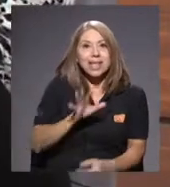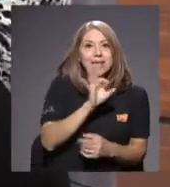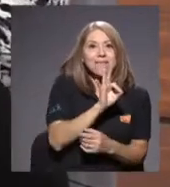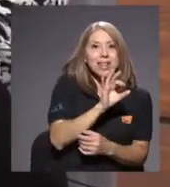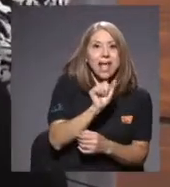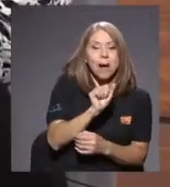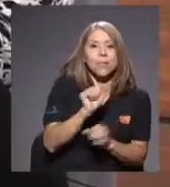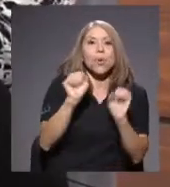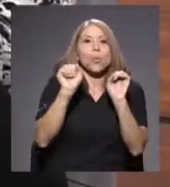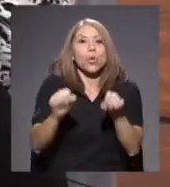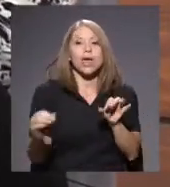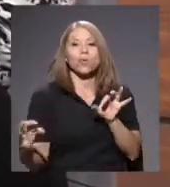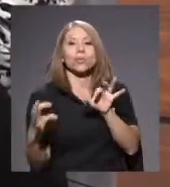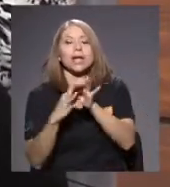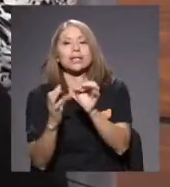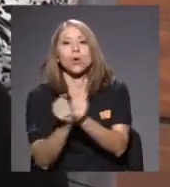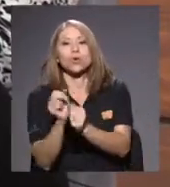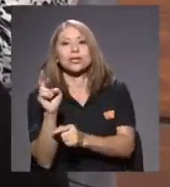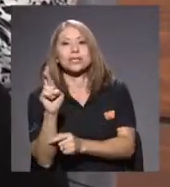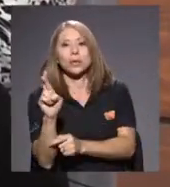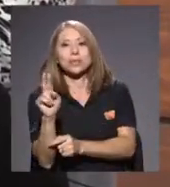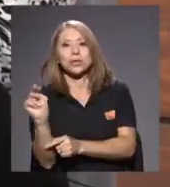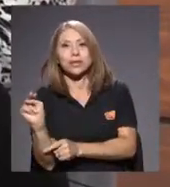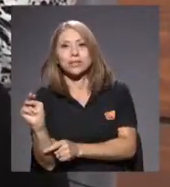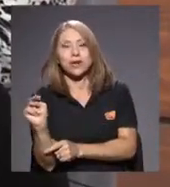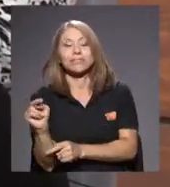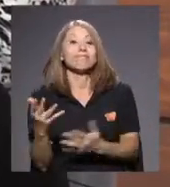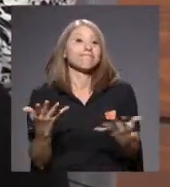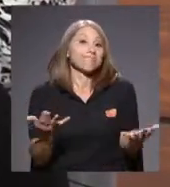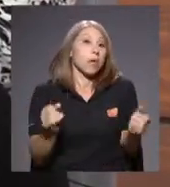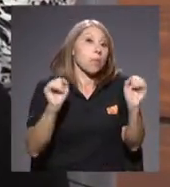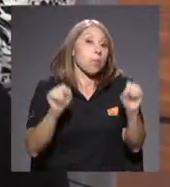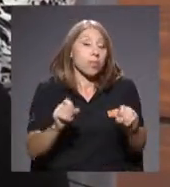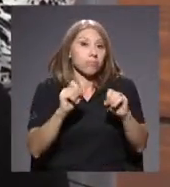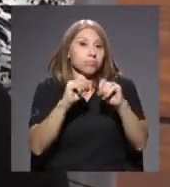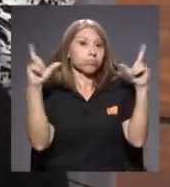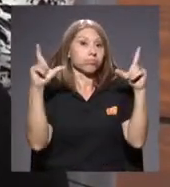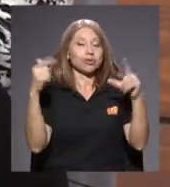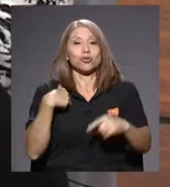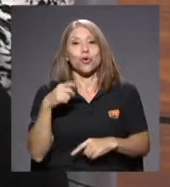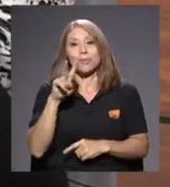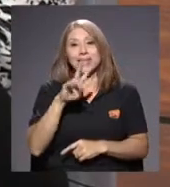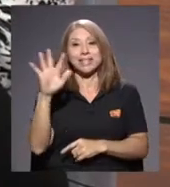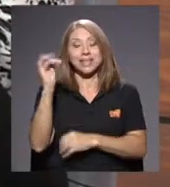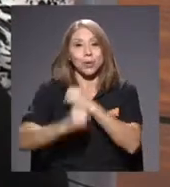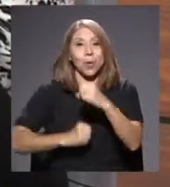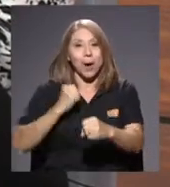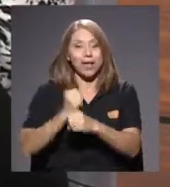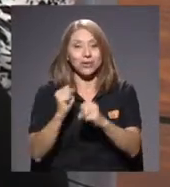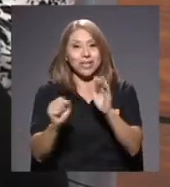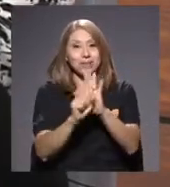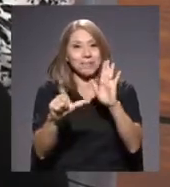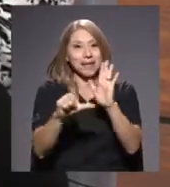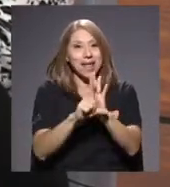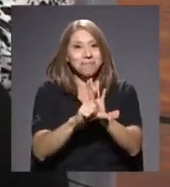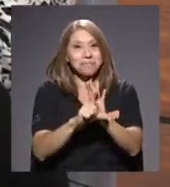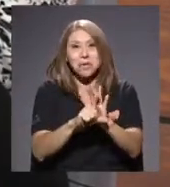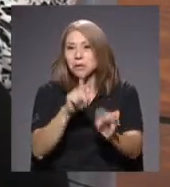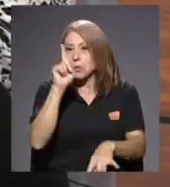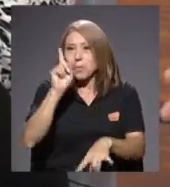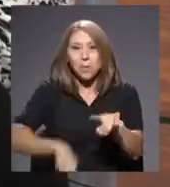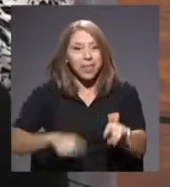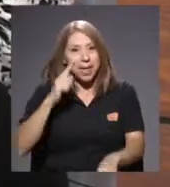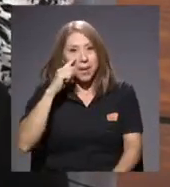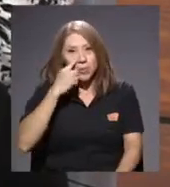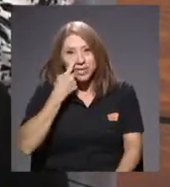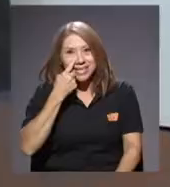día siempre las tienes con sorpresas. Yo tengo 25 años en Asamblea y no se puede uno aburrir porque la dinámica